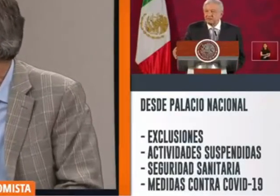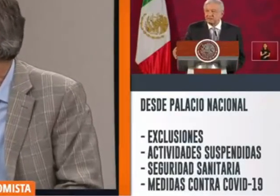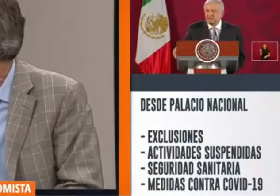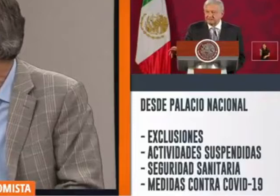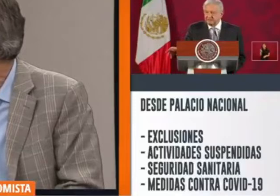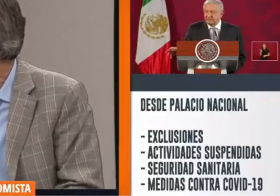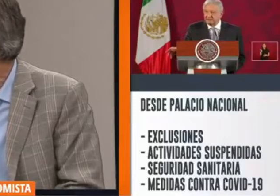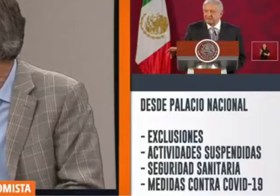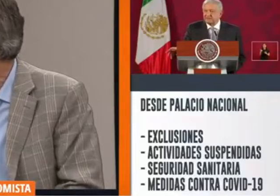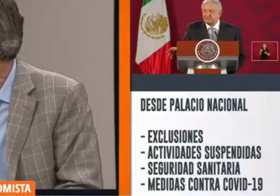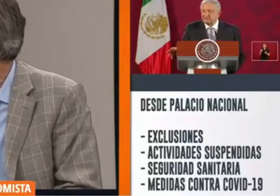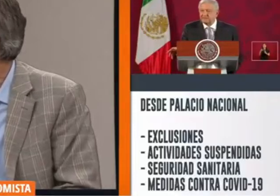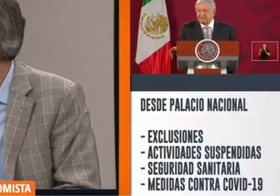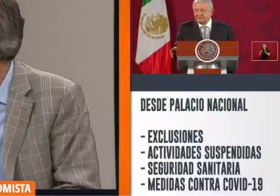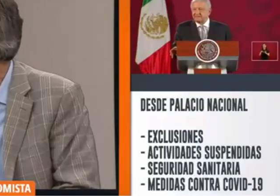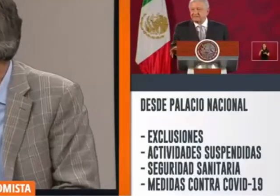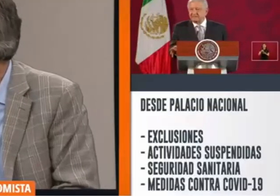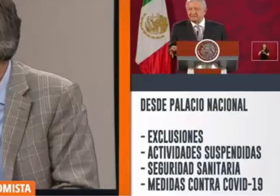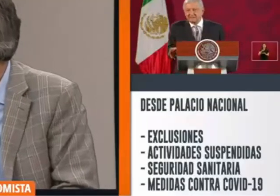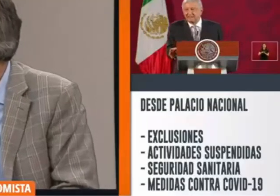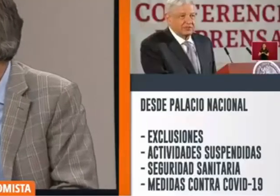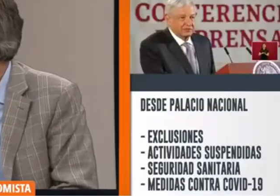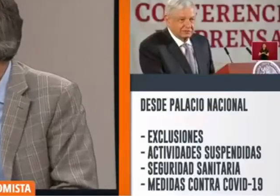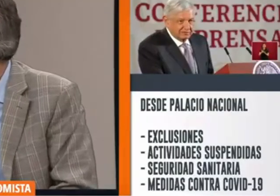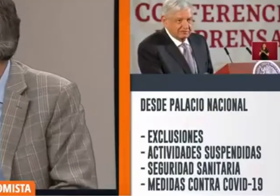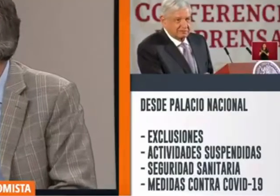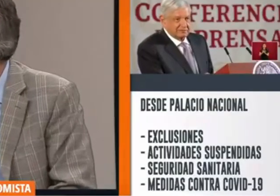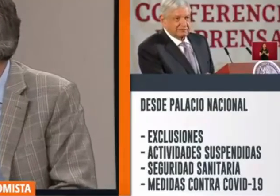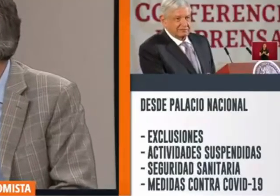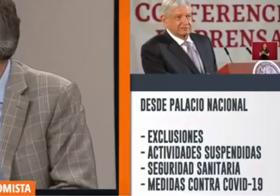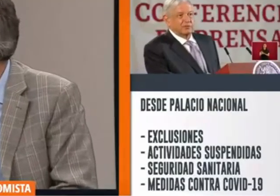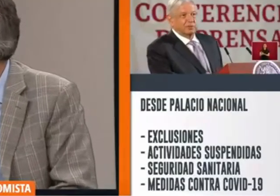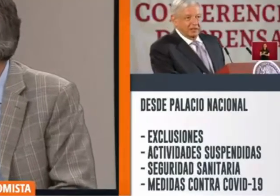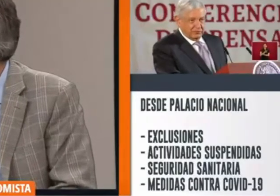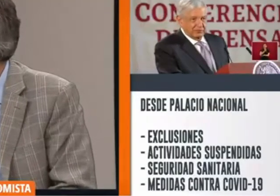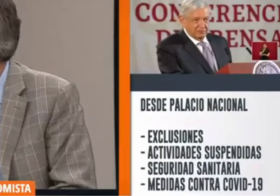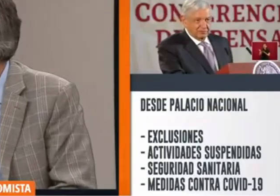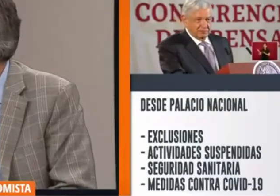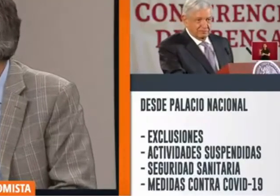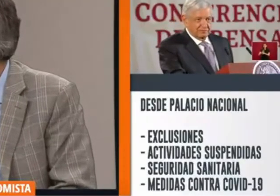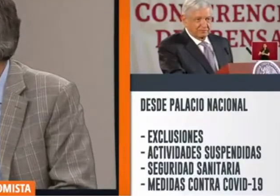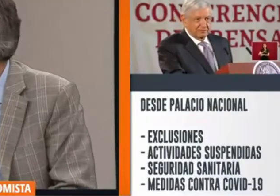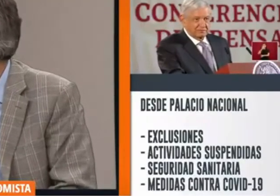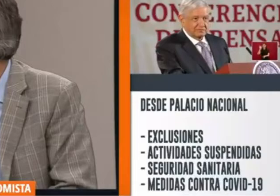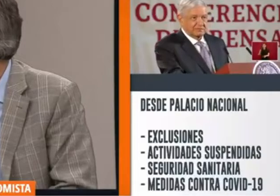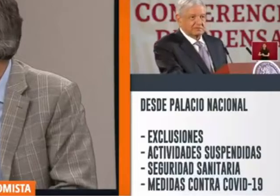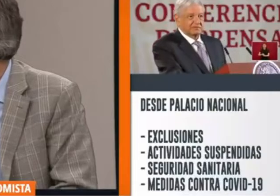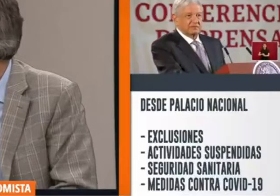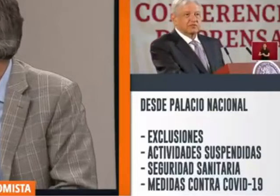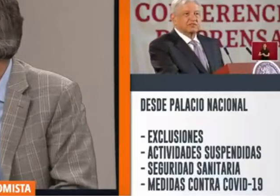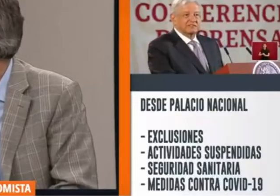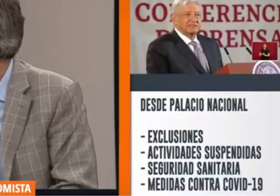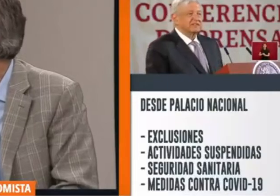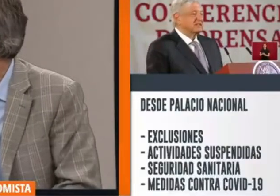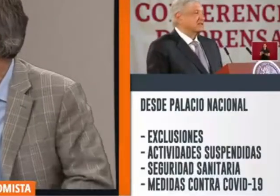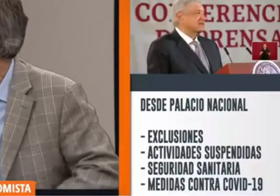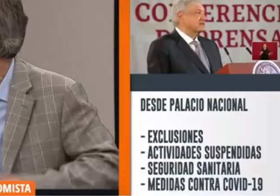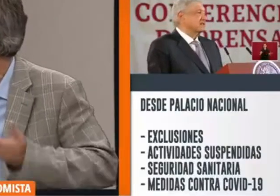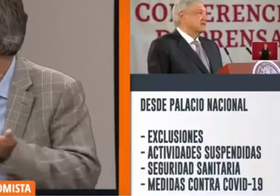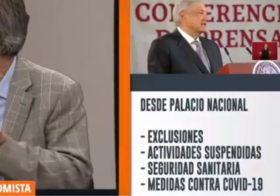dependencias. Apuntaba ayer el canciller Ebrard al conflicto que va a venir en lo laboral, en el sentido